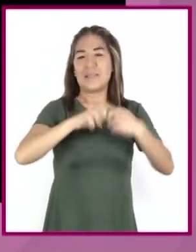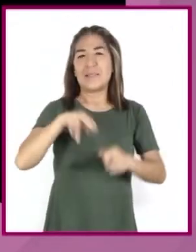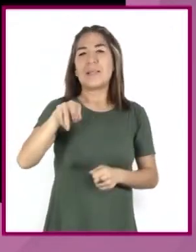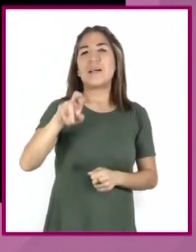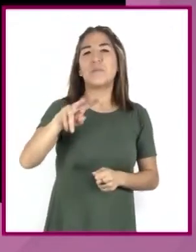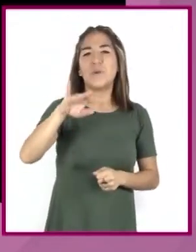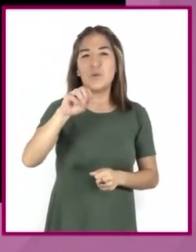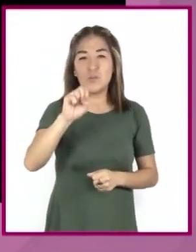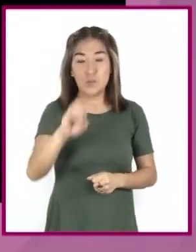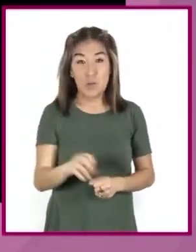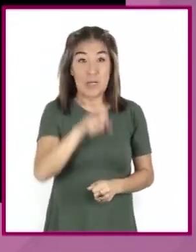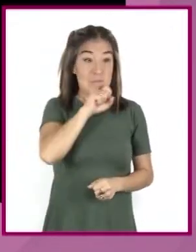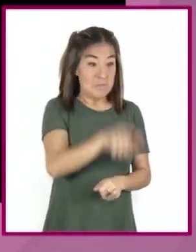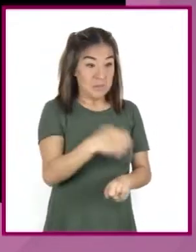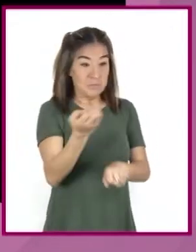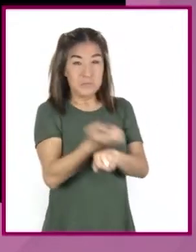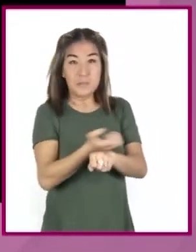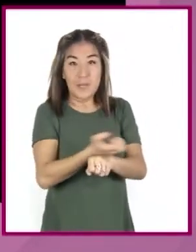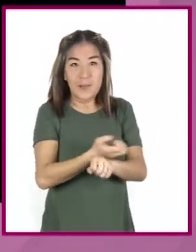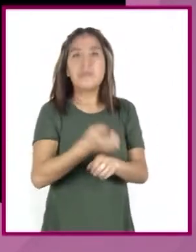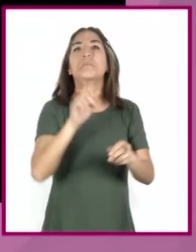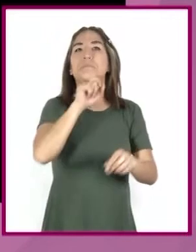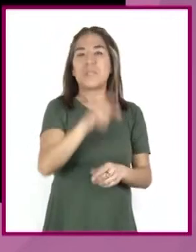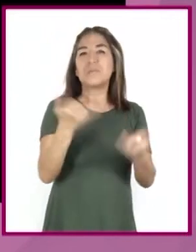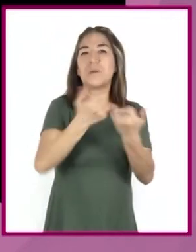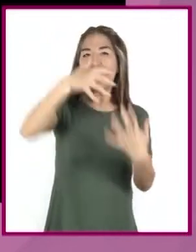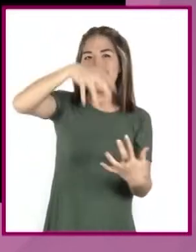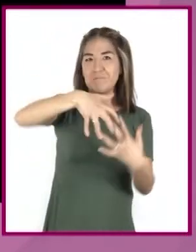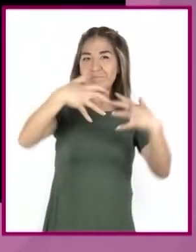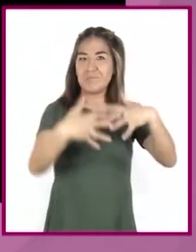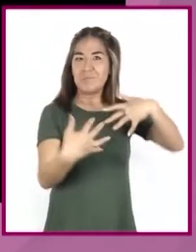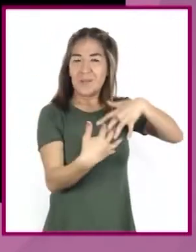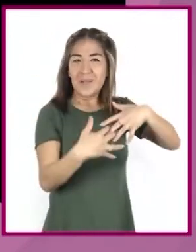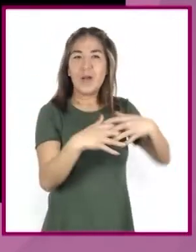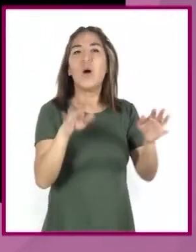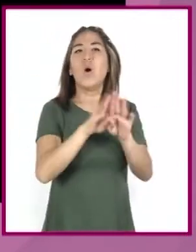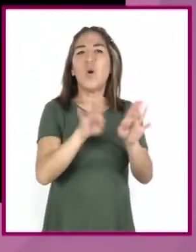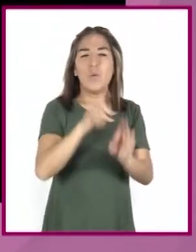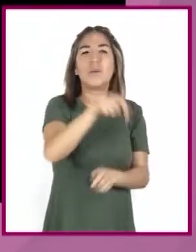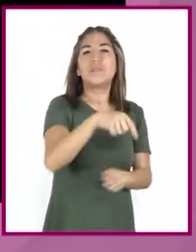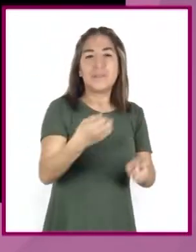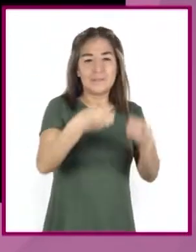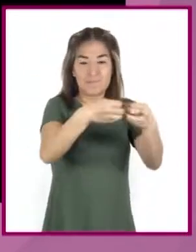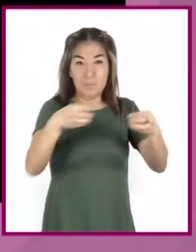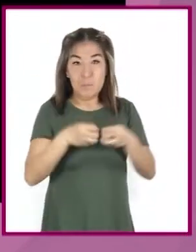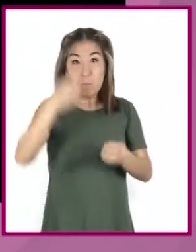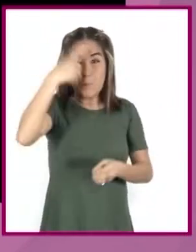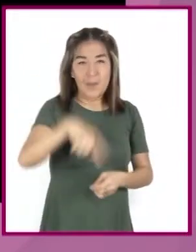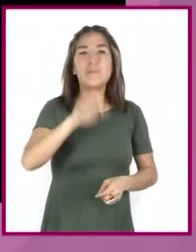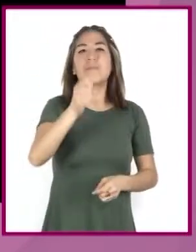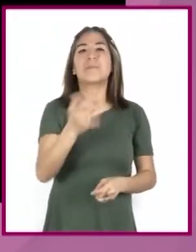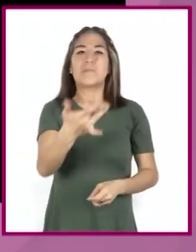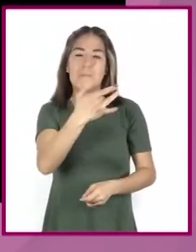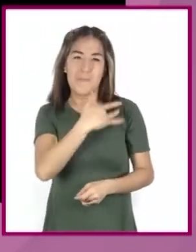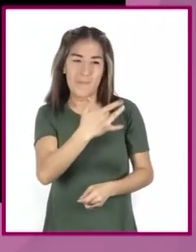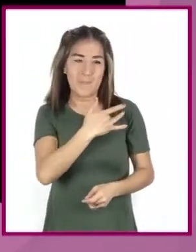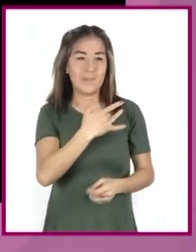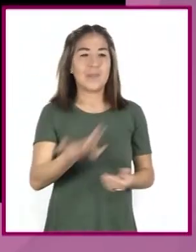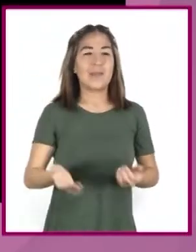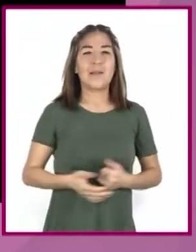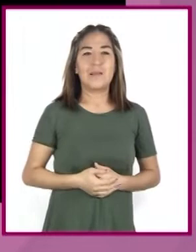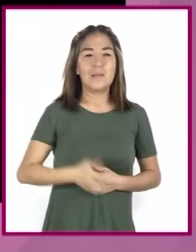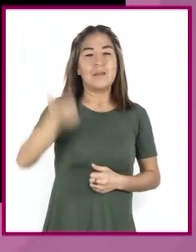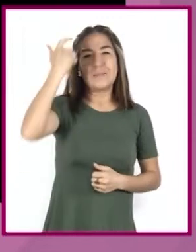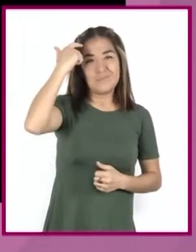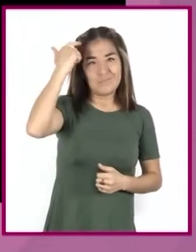hasta la sangre es un tejido. Y esos tejidos también se organizan para formar órganos, como el corazón y